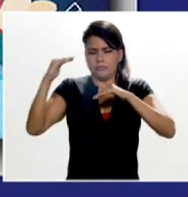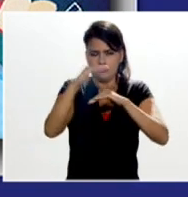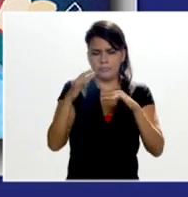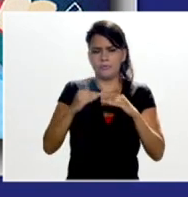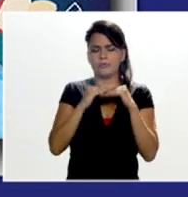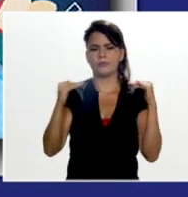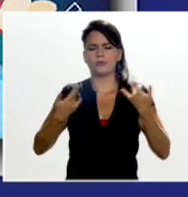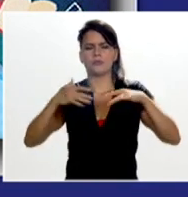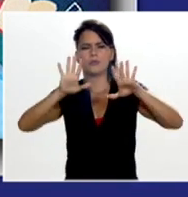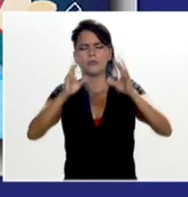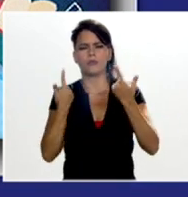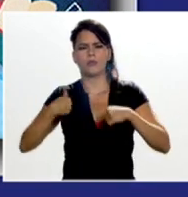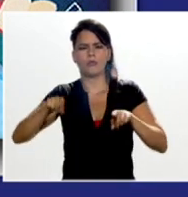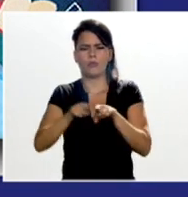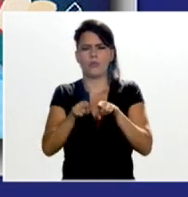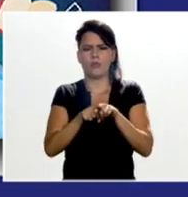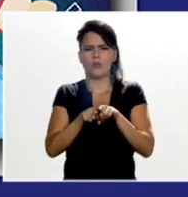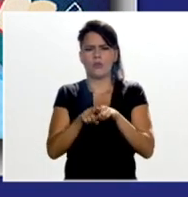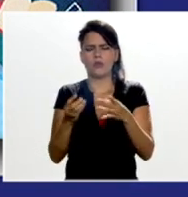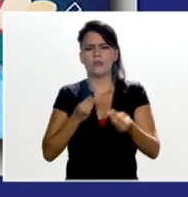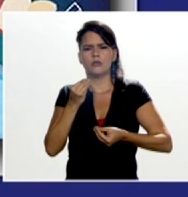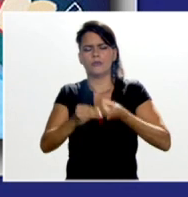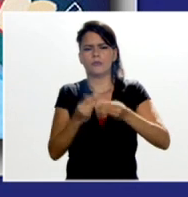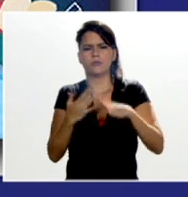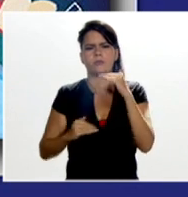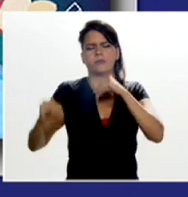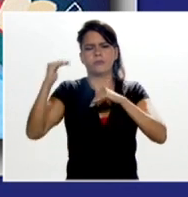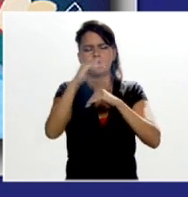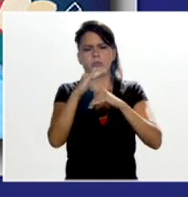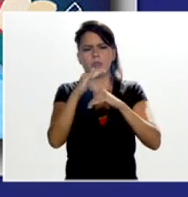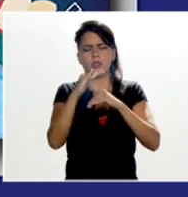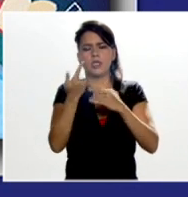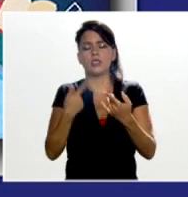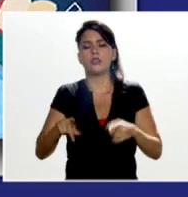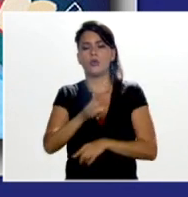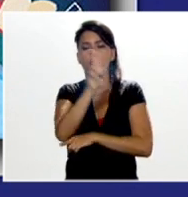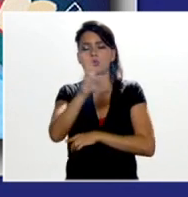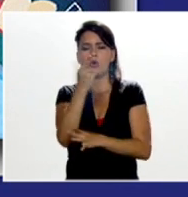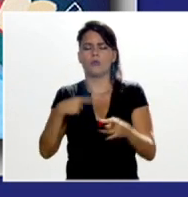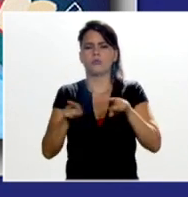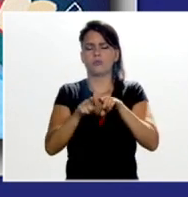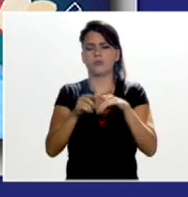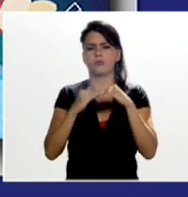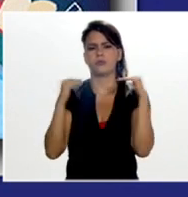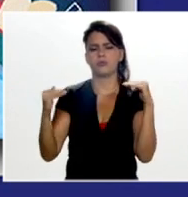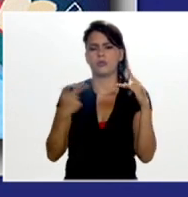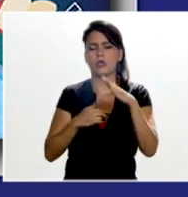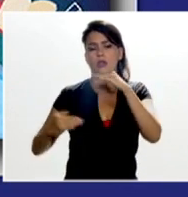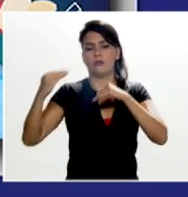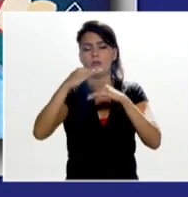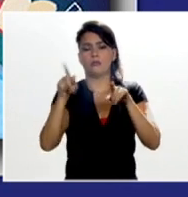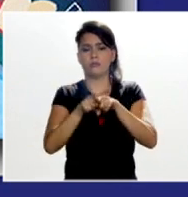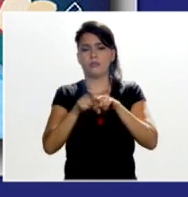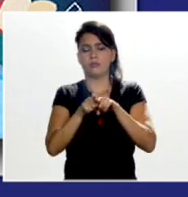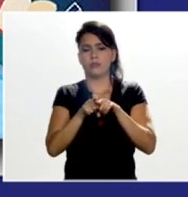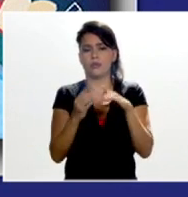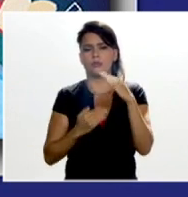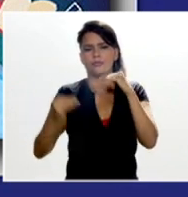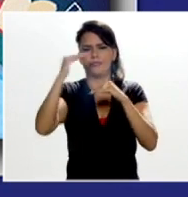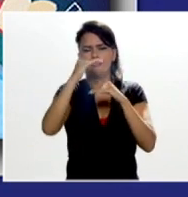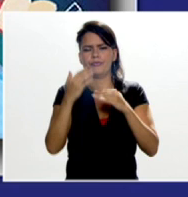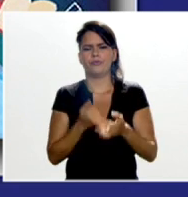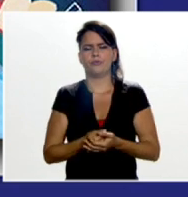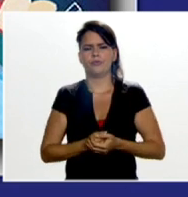iguales. Se efectúan los coeficientes y se conserva la base 10 elevado al mismo exponente. Ejemplo,